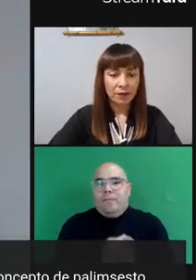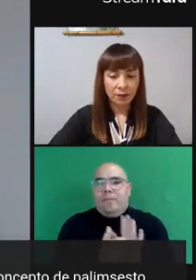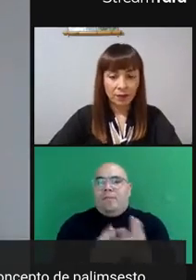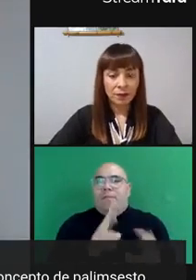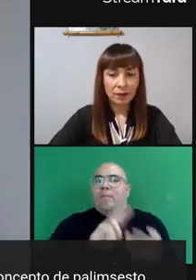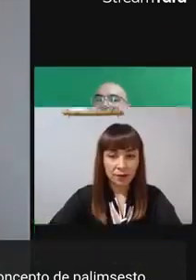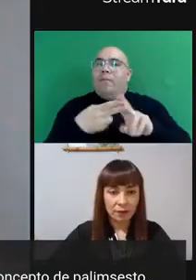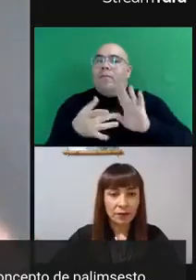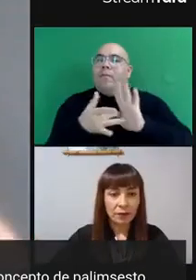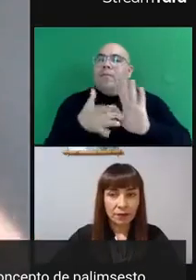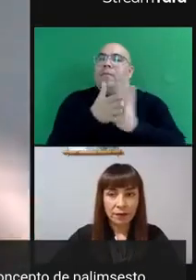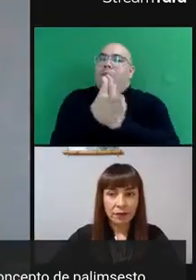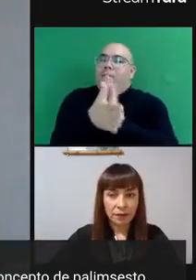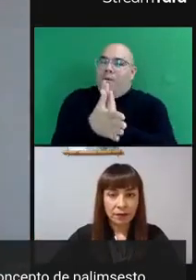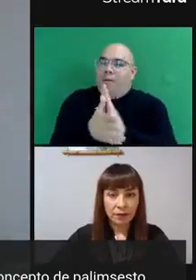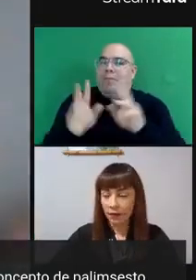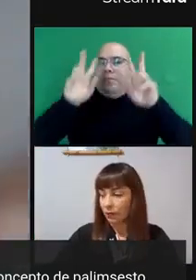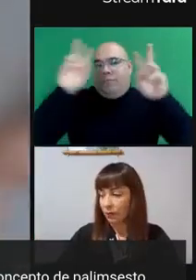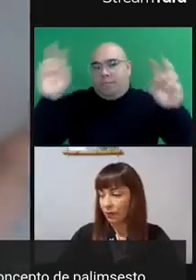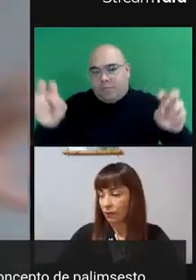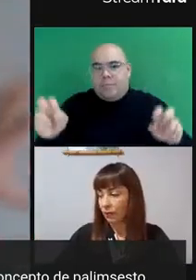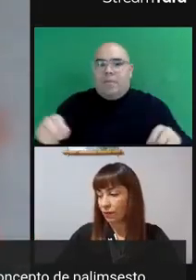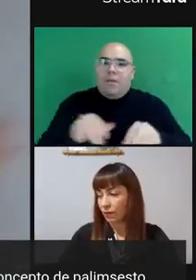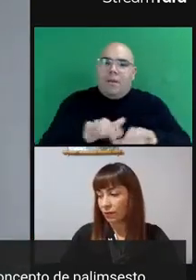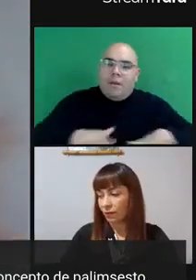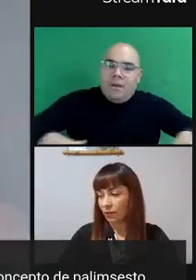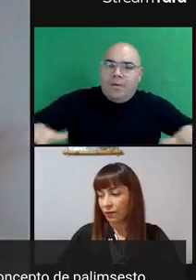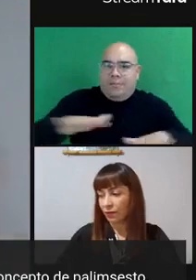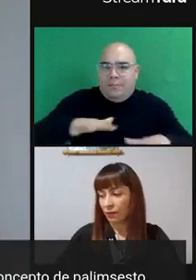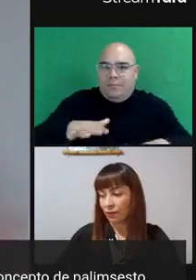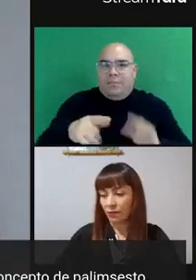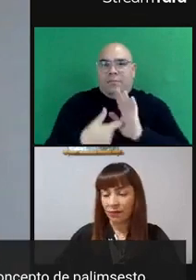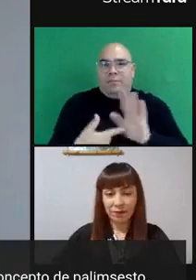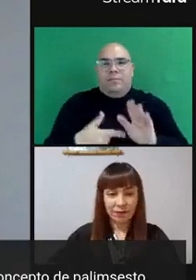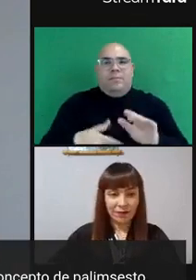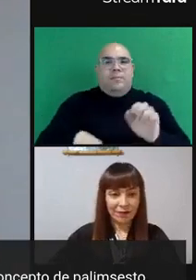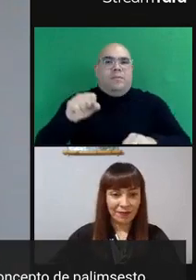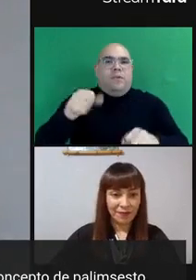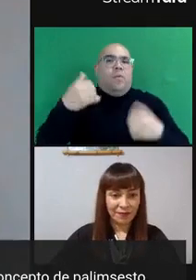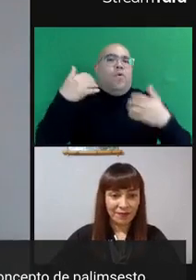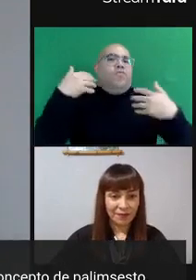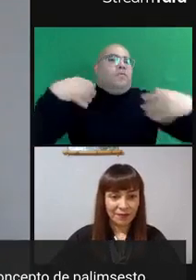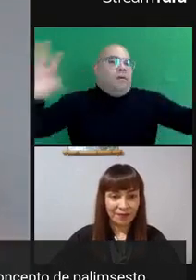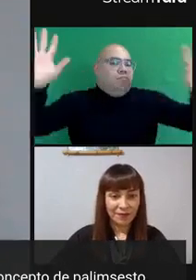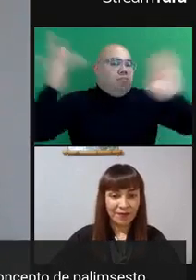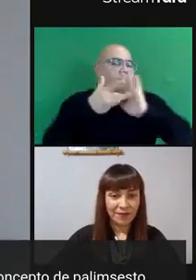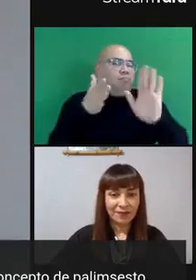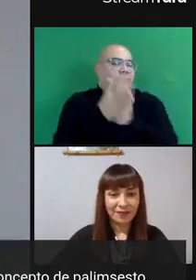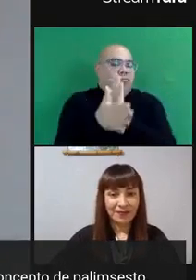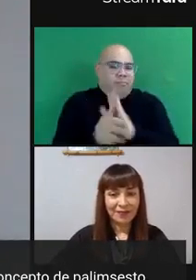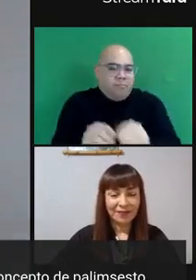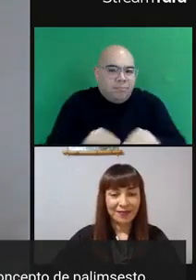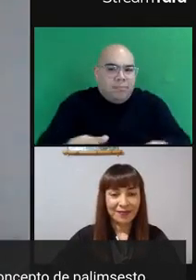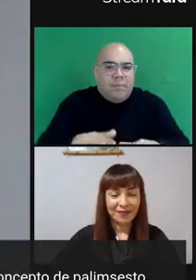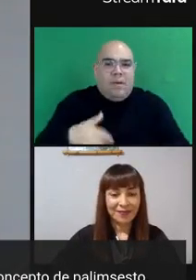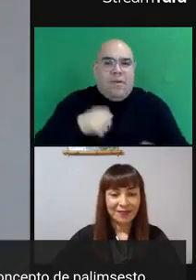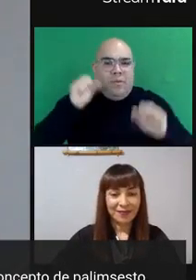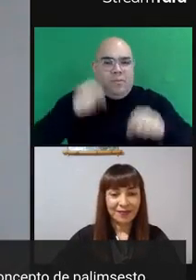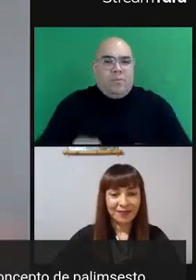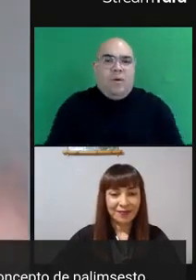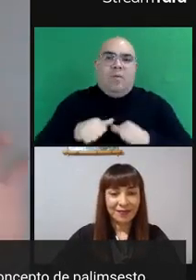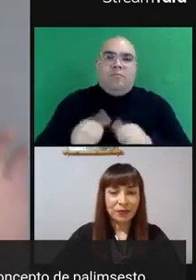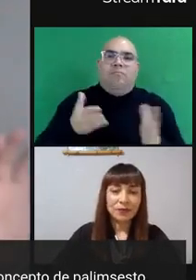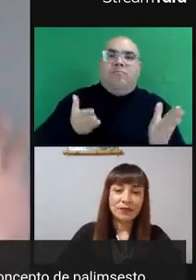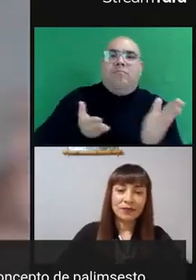la comunidad, la superficie, el berraco material del cual está hecho. O sea, yo no puedo llegar a imponer y desconocer cuál es